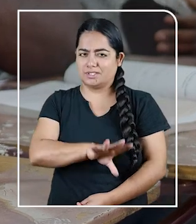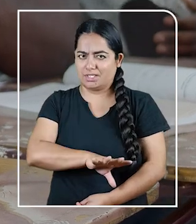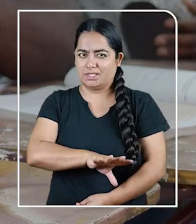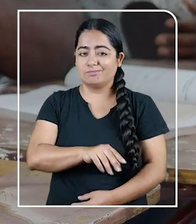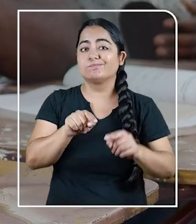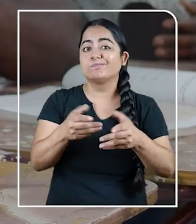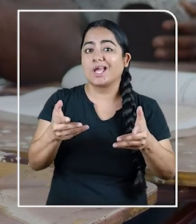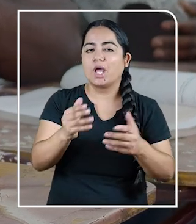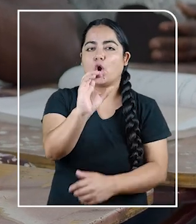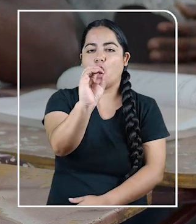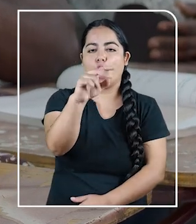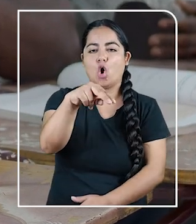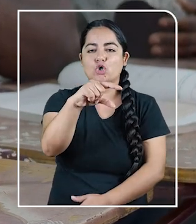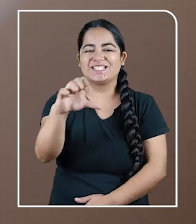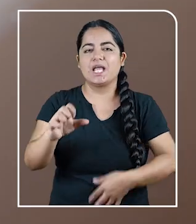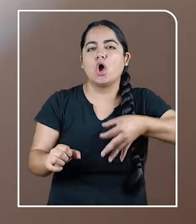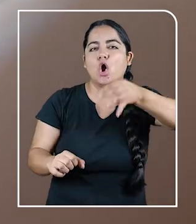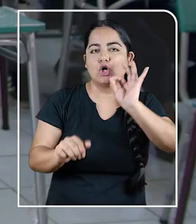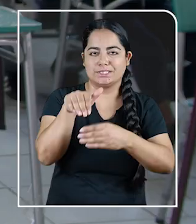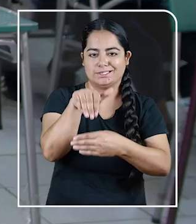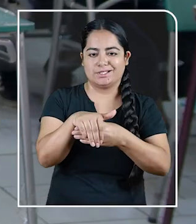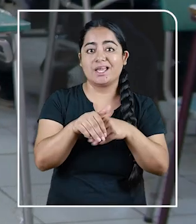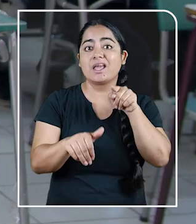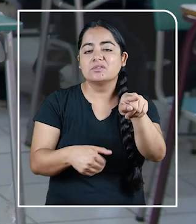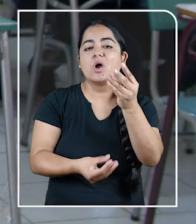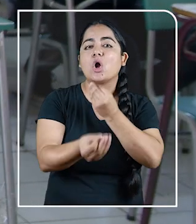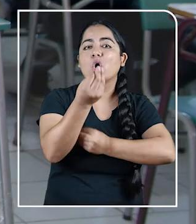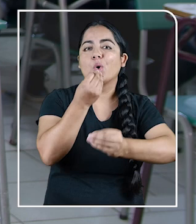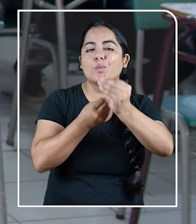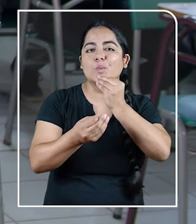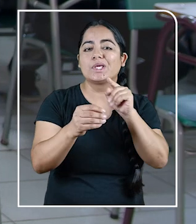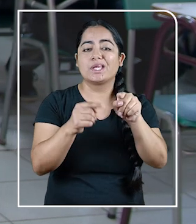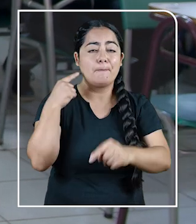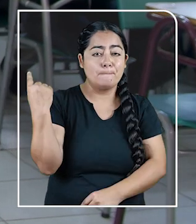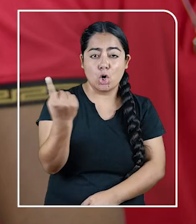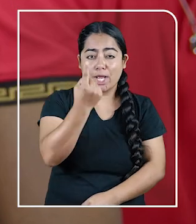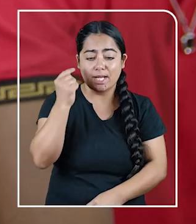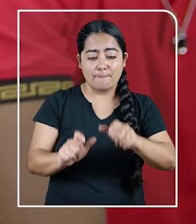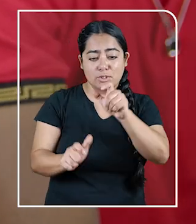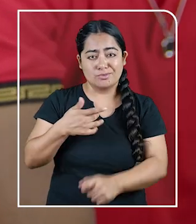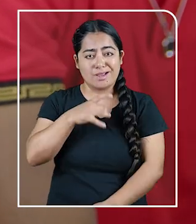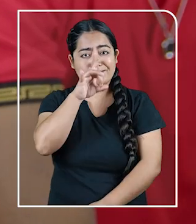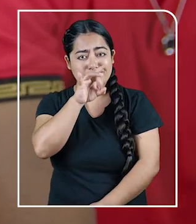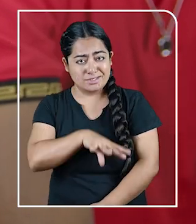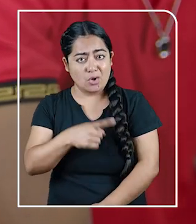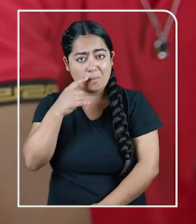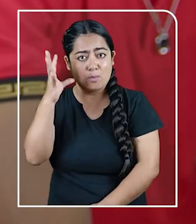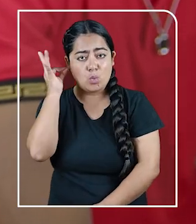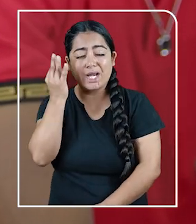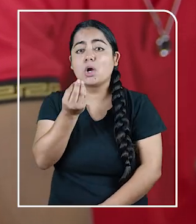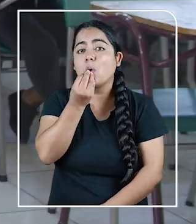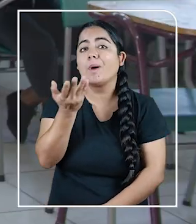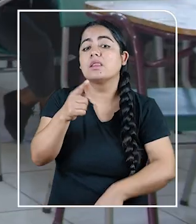tradicional de Chile es la once. Es una comida que normalmente los chilenos y